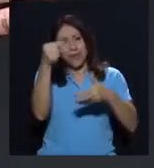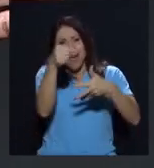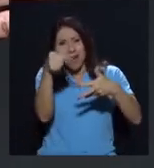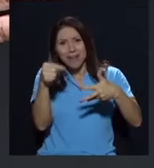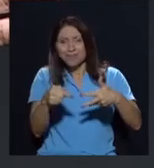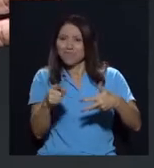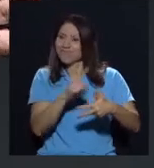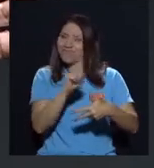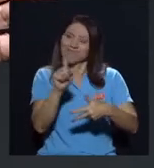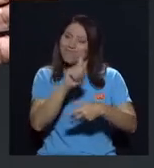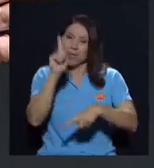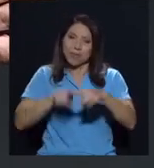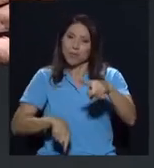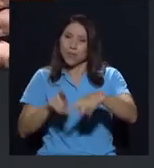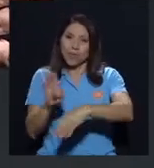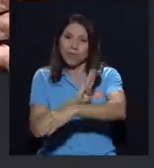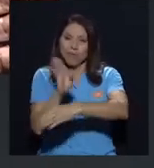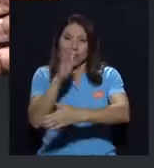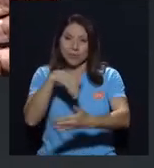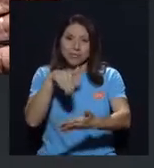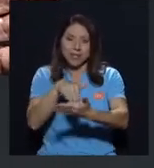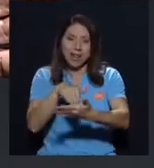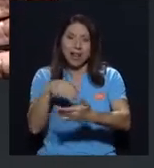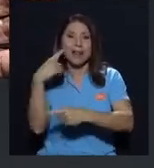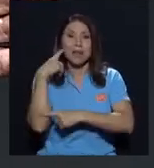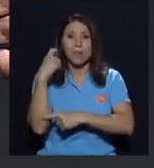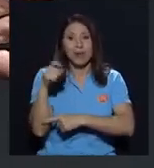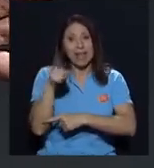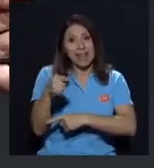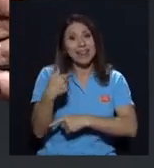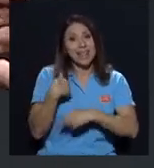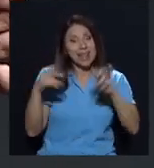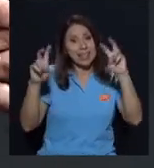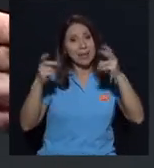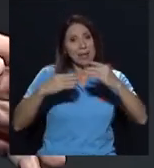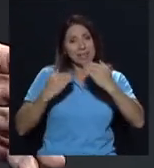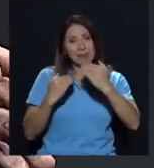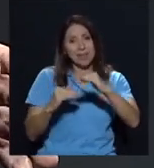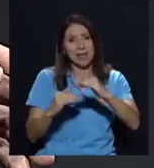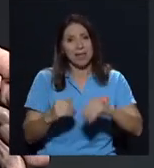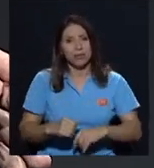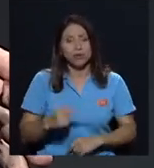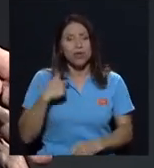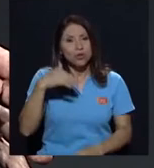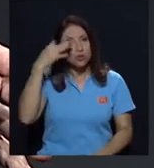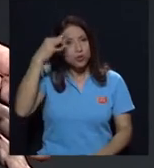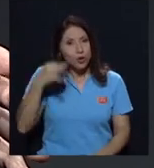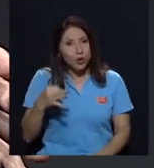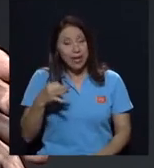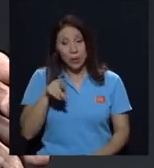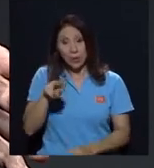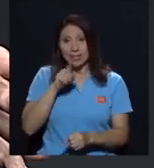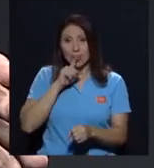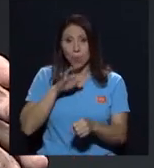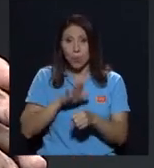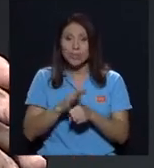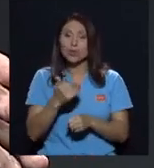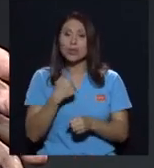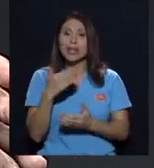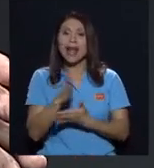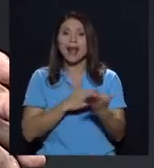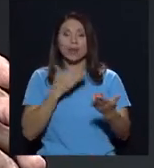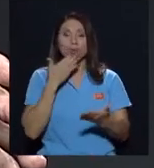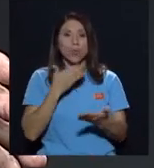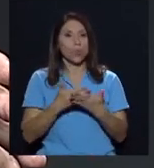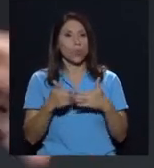tiene una una temática limitada yo creo que ese que una de las virtudes de ese compromiso es decir